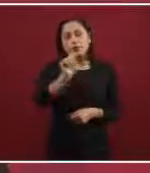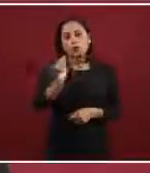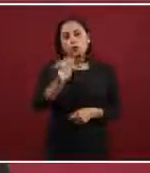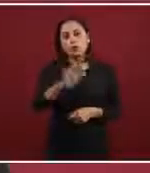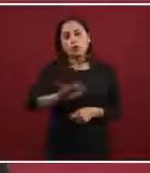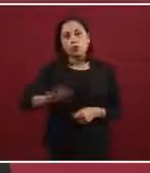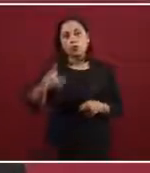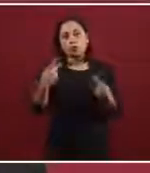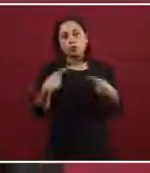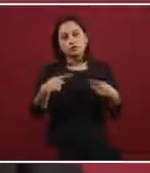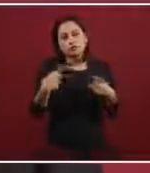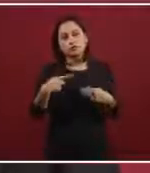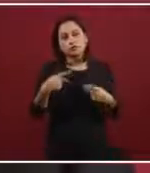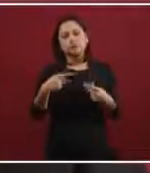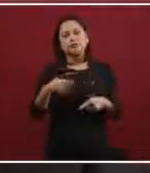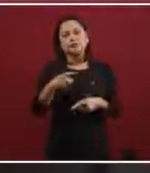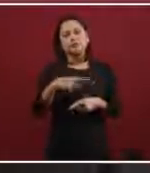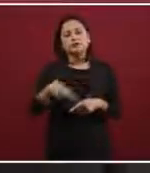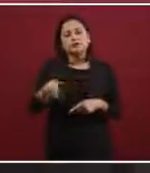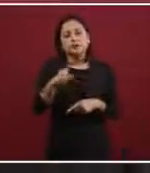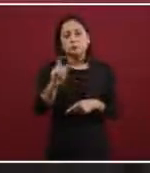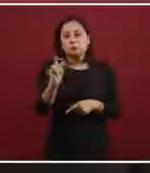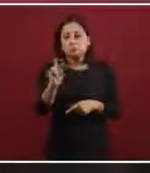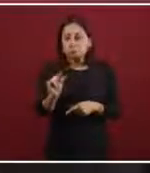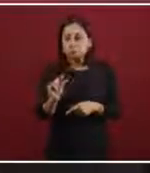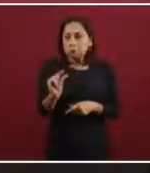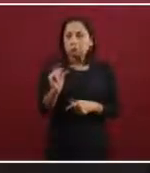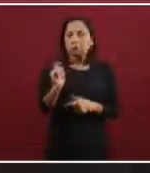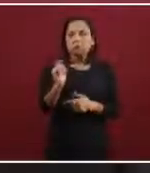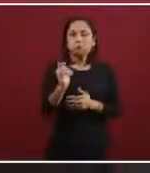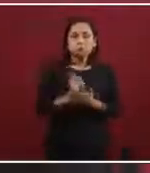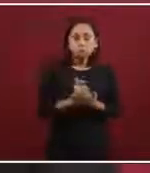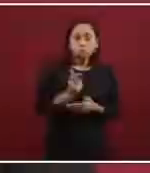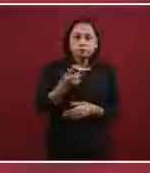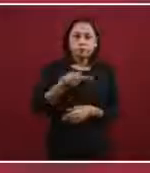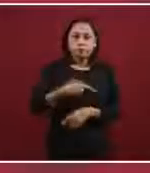tienen mucho y muchos tienen poco